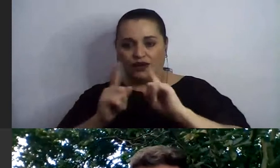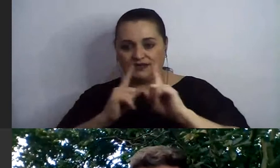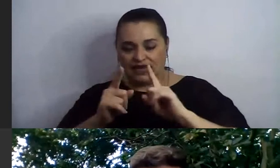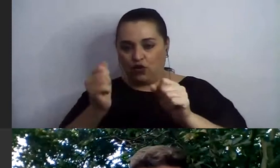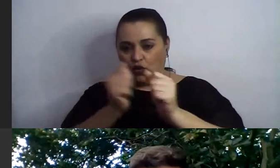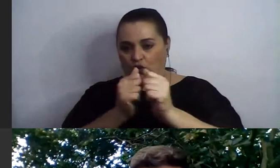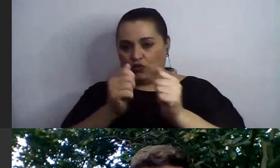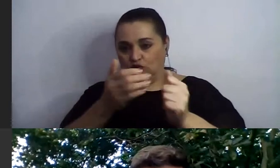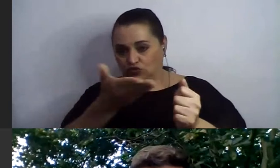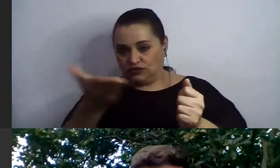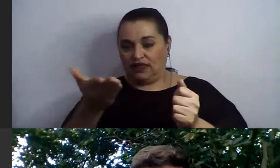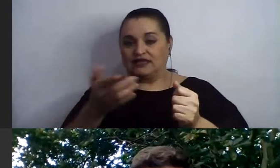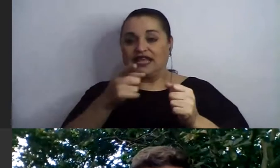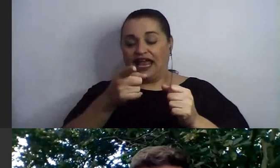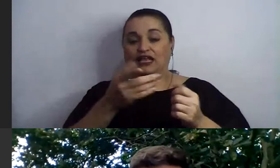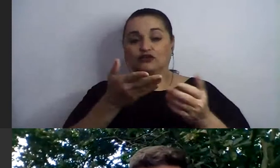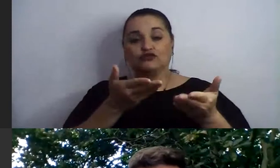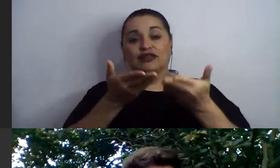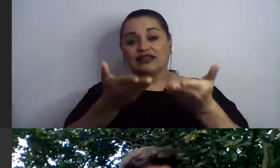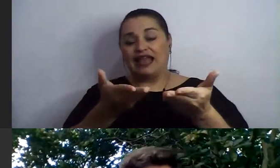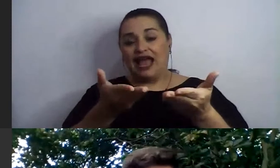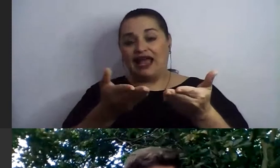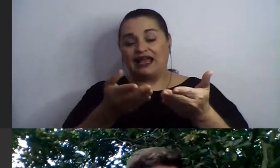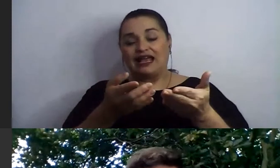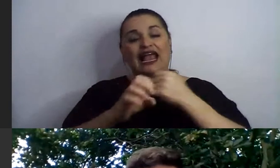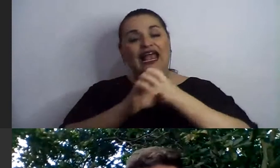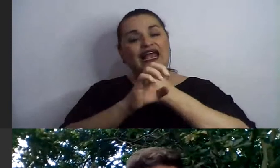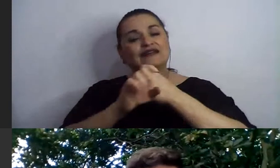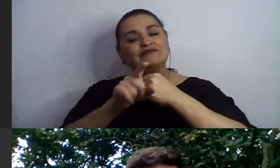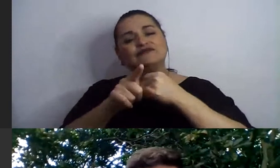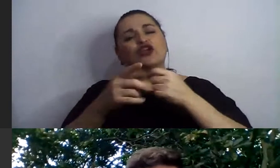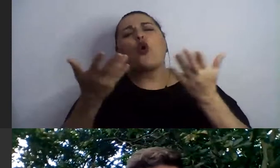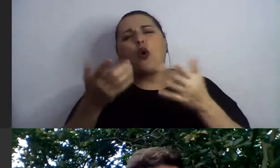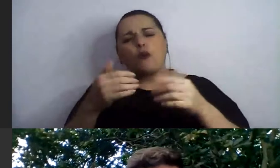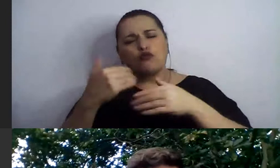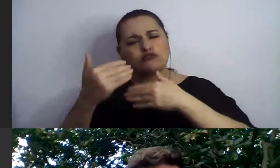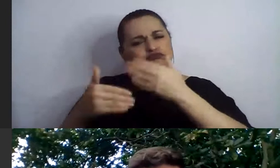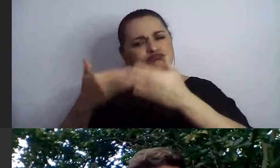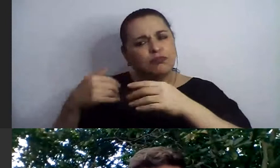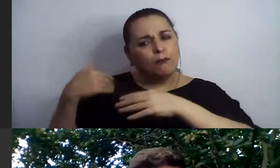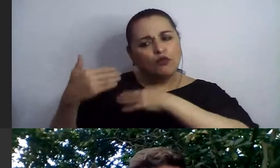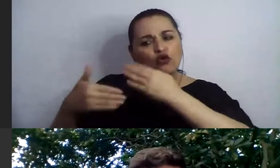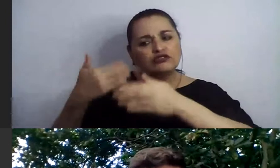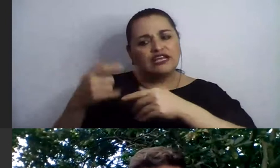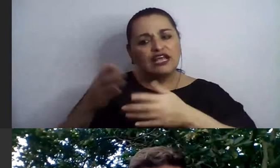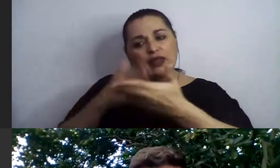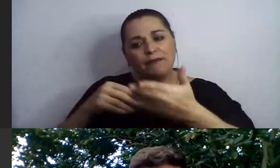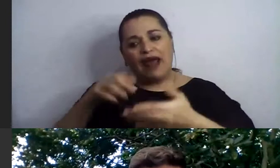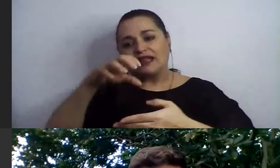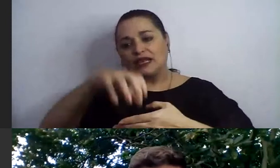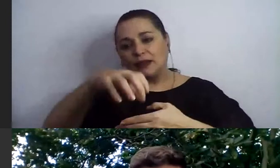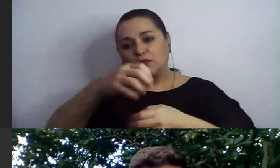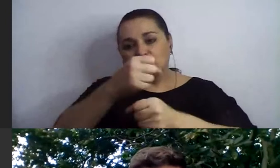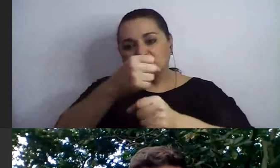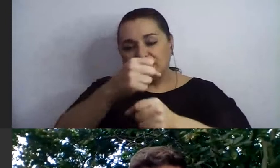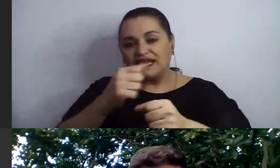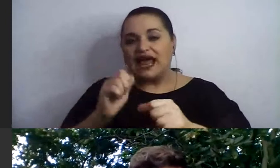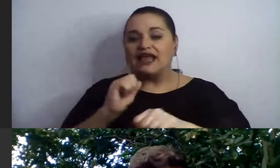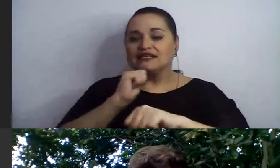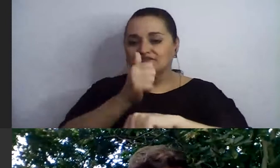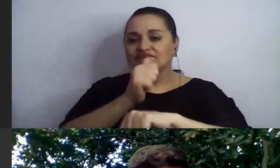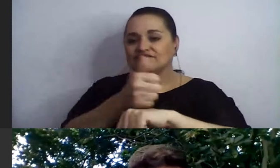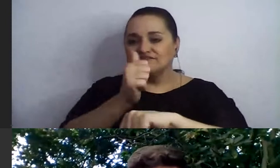y ahí ellos dan un estado general de cómo ha sido un poco verdad por parte de ellos cómo se lleva a cabo la implementación de